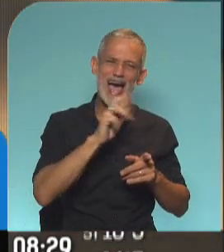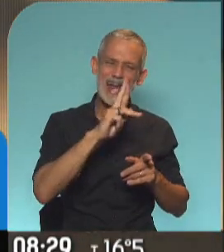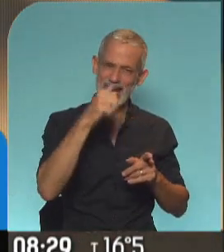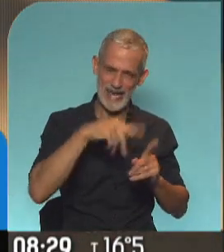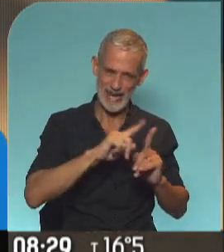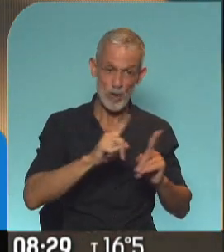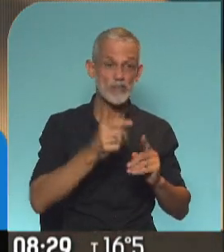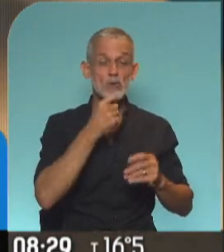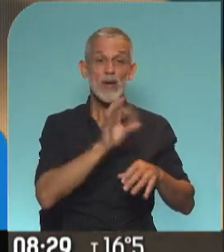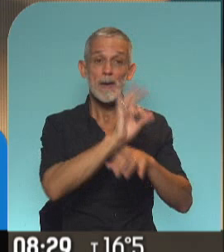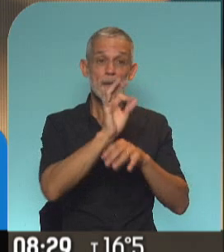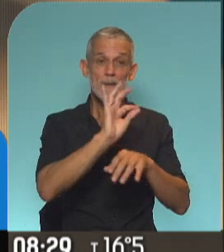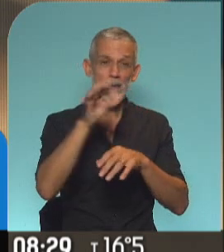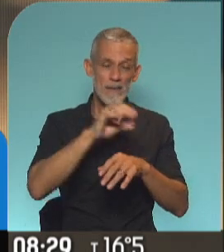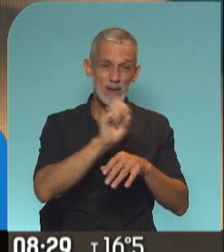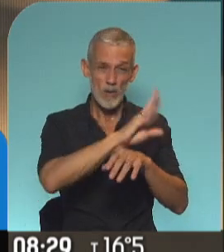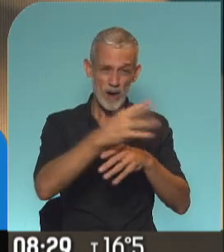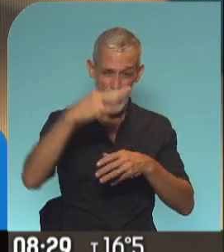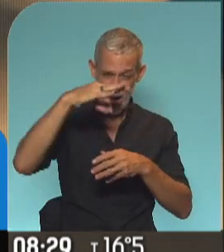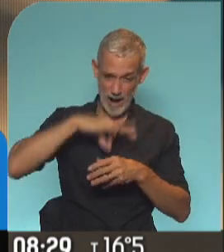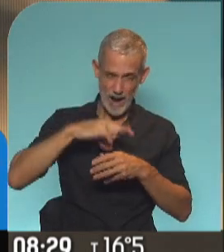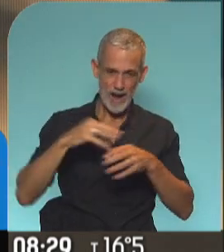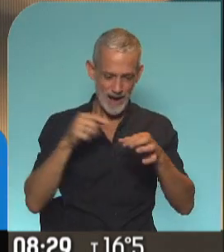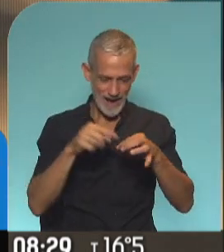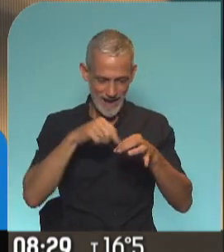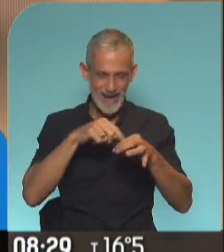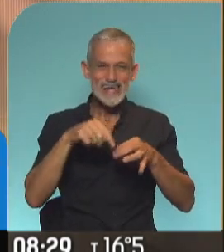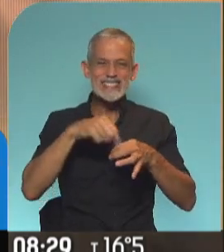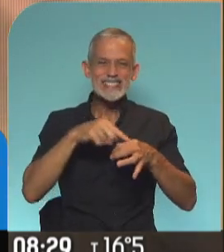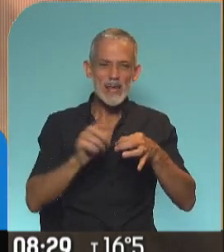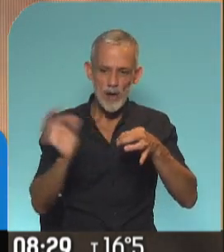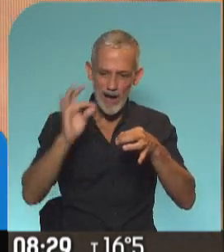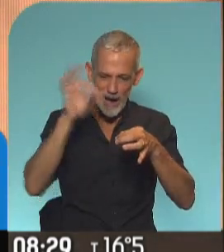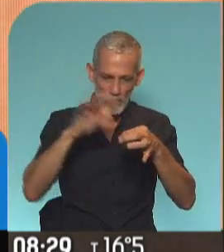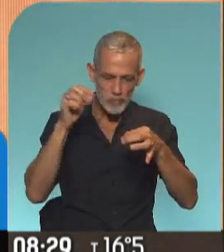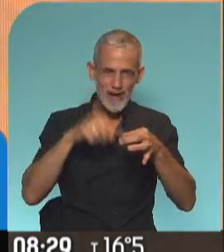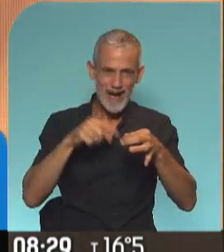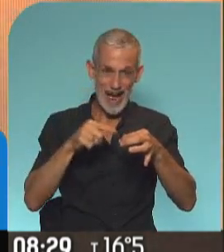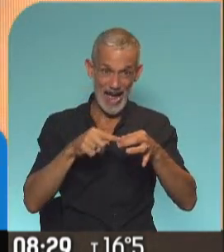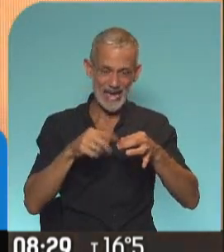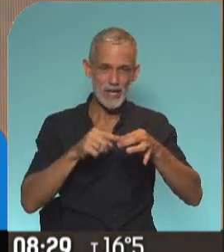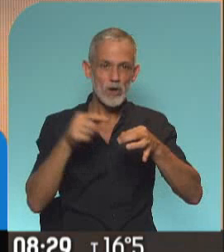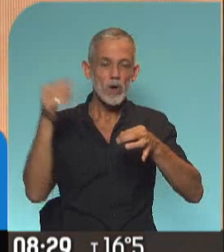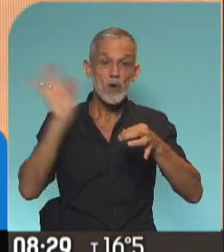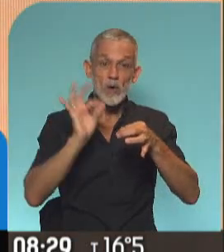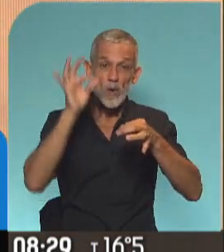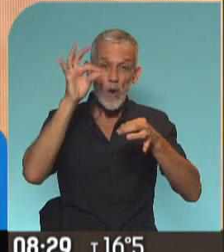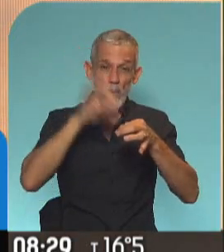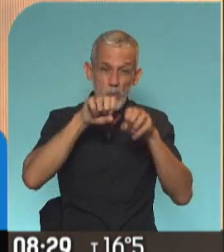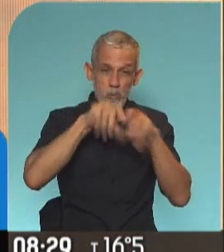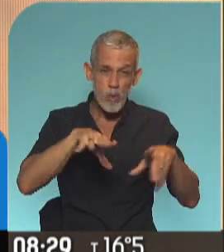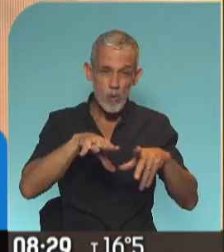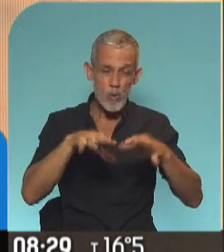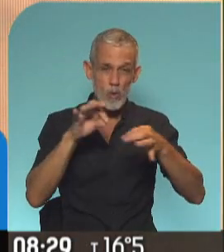el organismo ataca una proteína en particular de las células que lo que logra que se multiplique si vos bloquea el